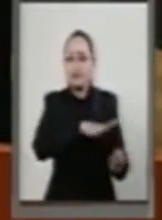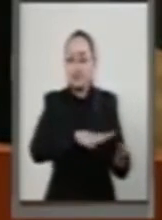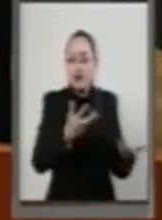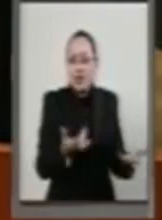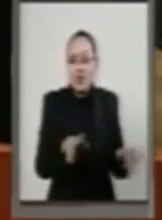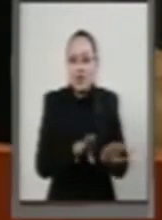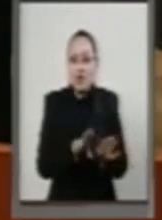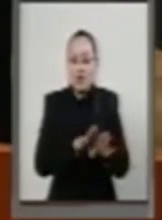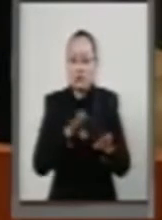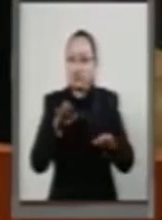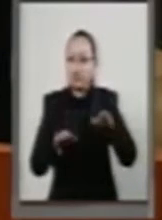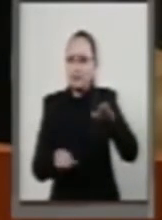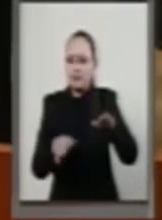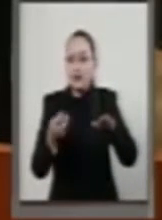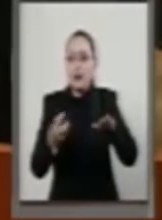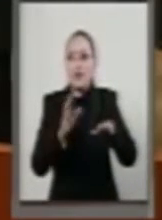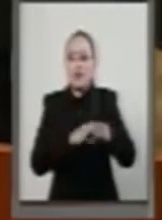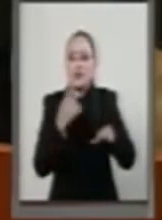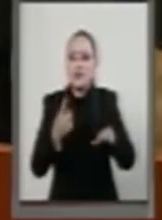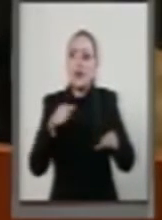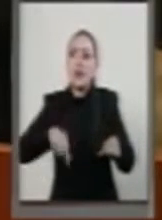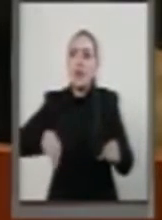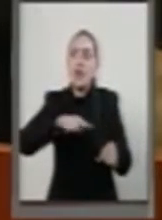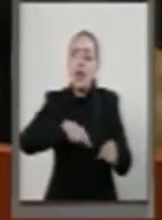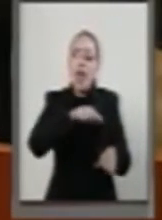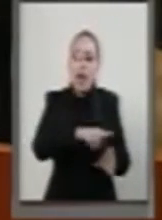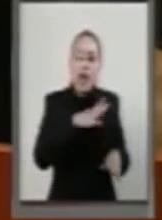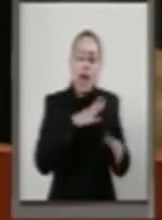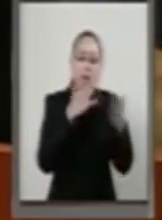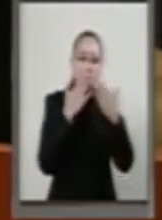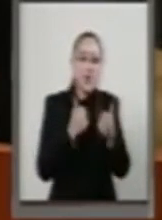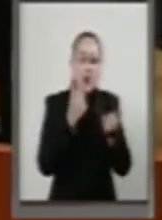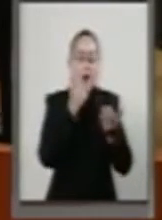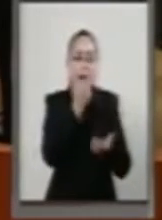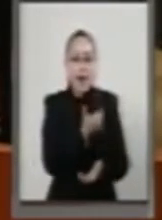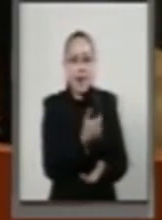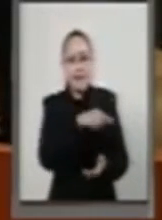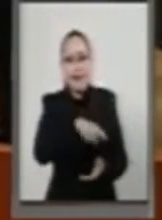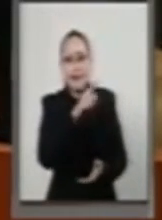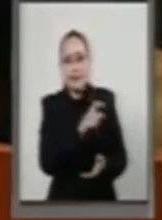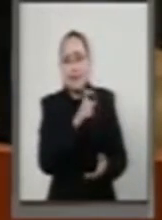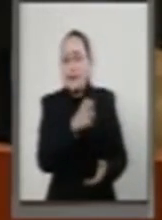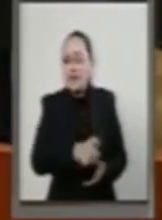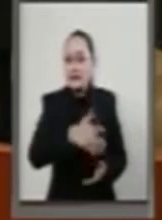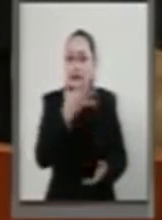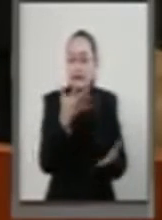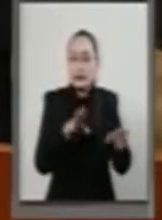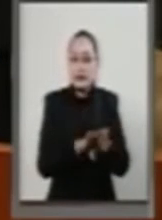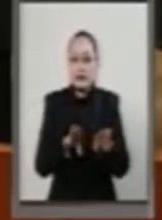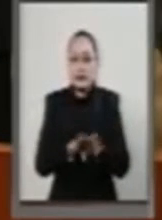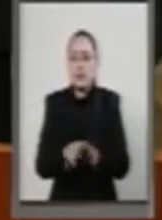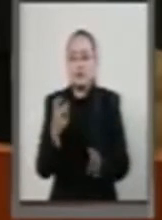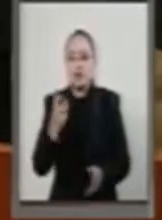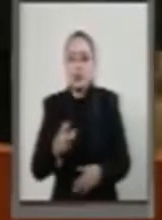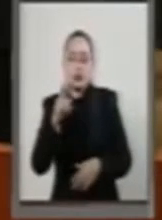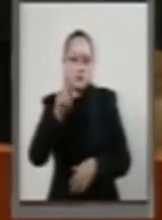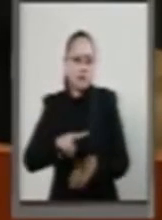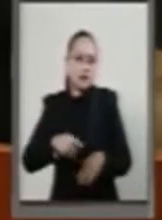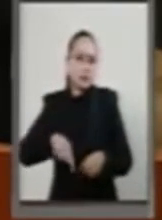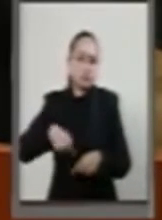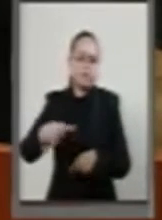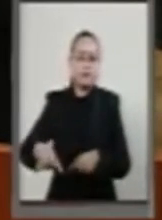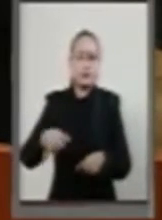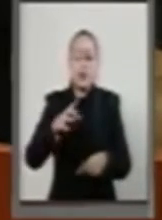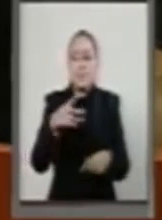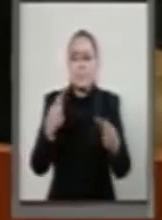representa una desventaja para aquellas zonas que no tienen acceso directo al agua, lo que perjudica en gran medida